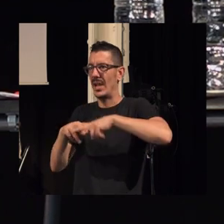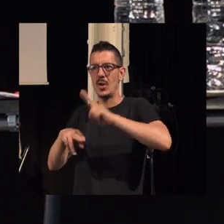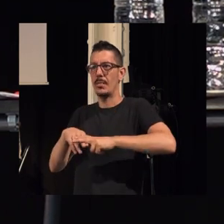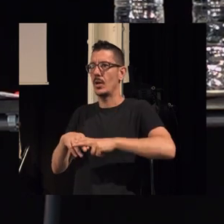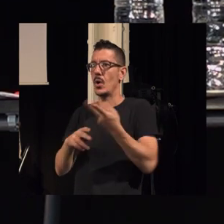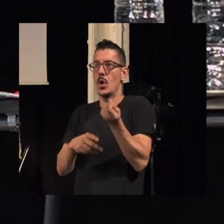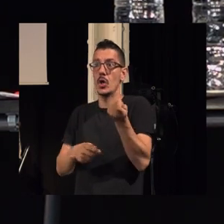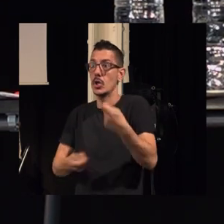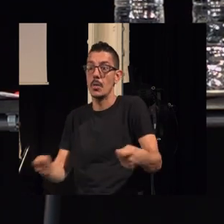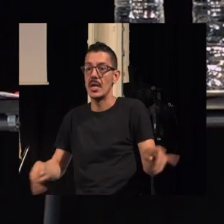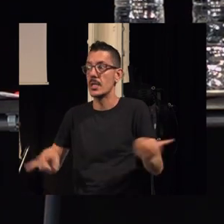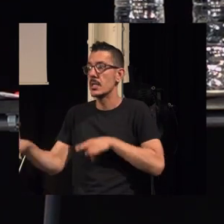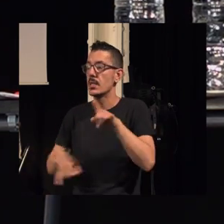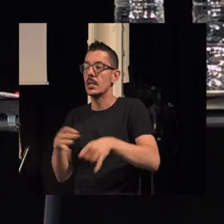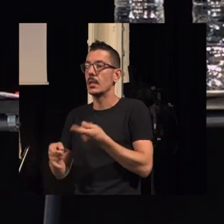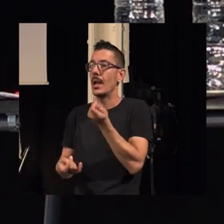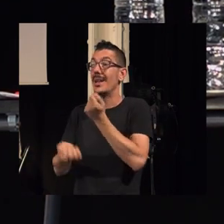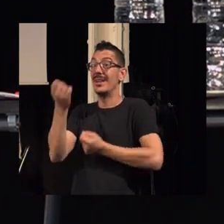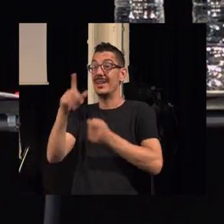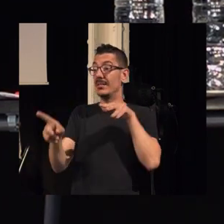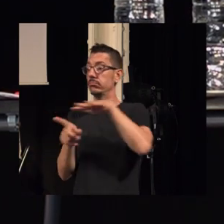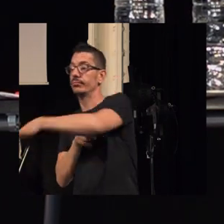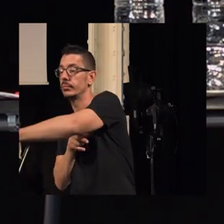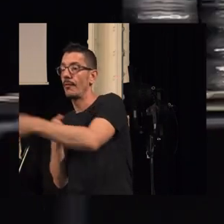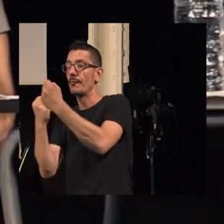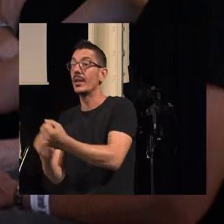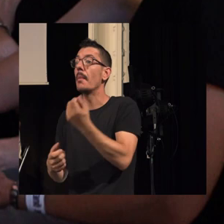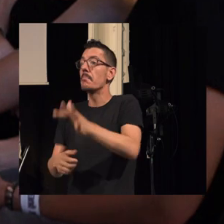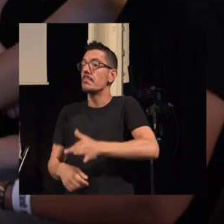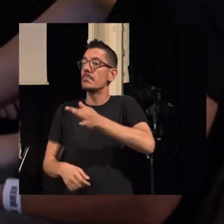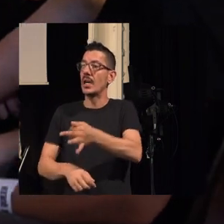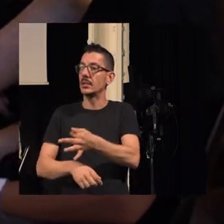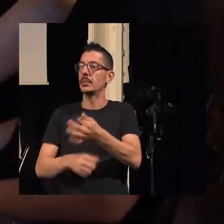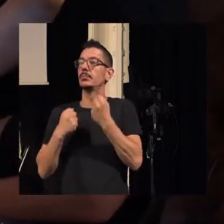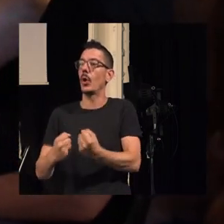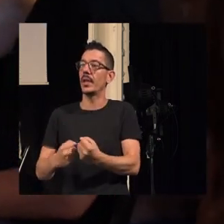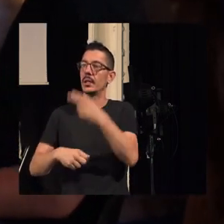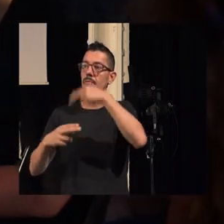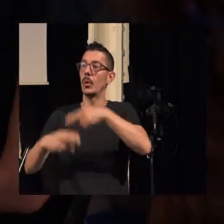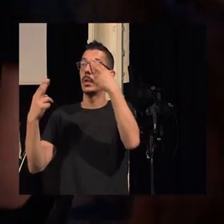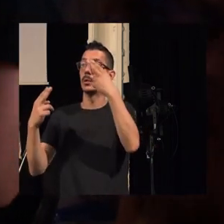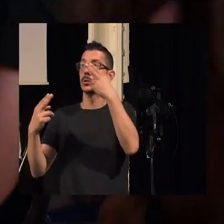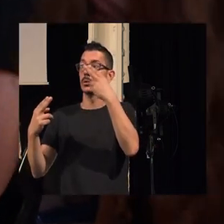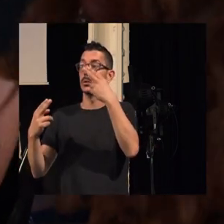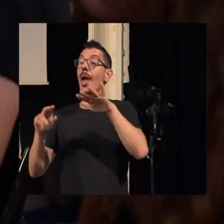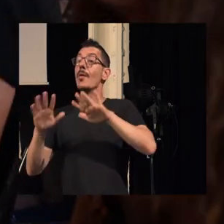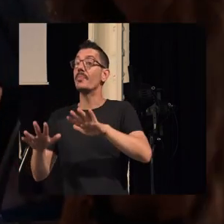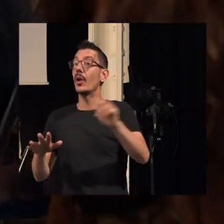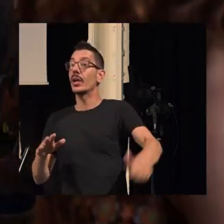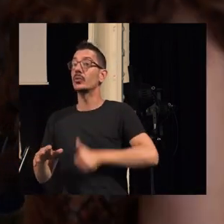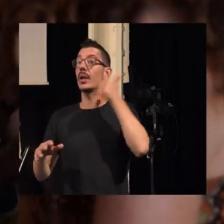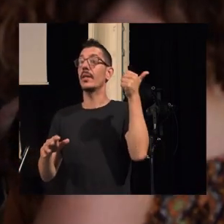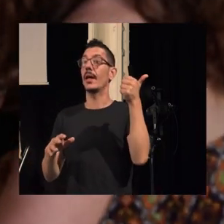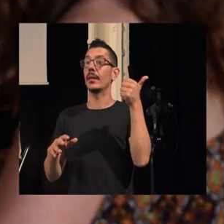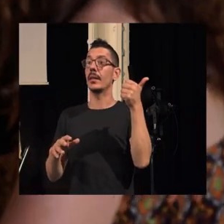poderes públicos. Entonces, cuando hay una brecha, como el Ayuntamiento de Barcelona, es